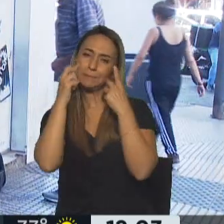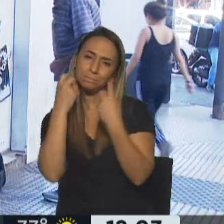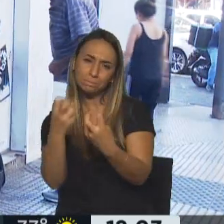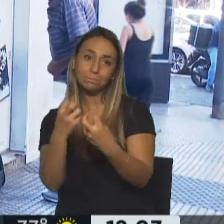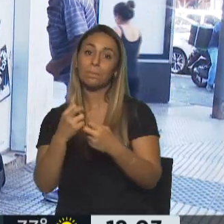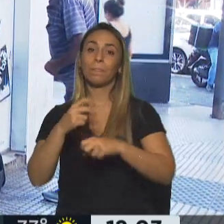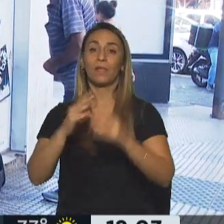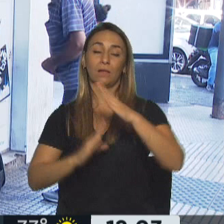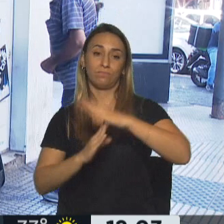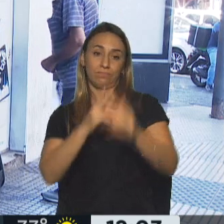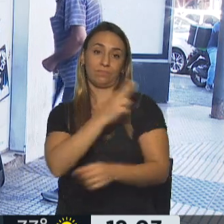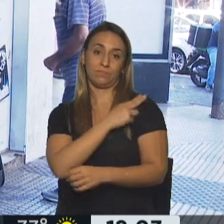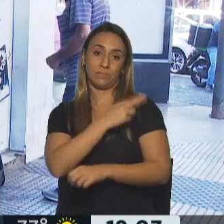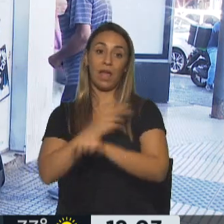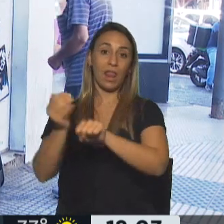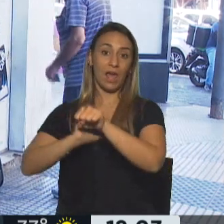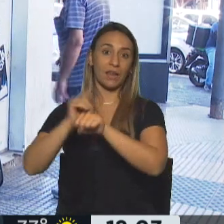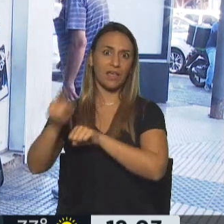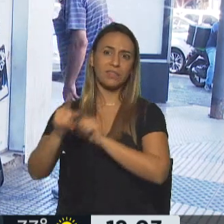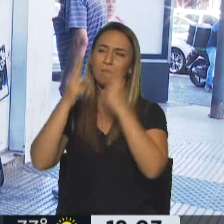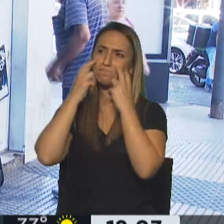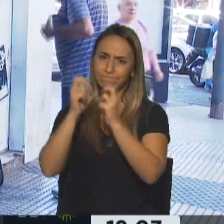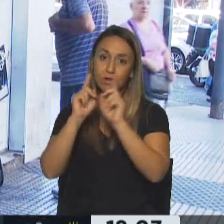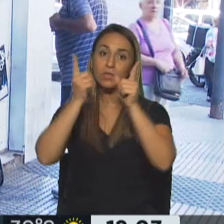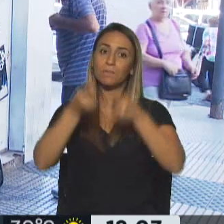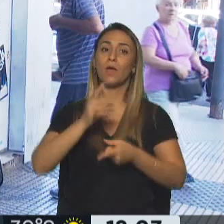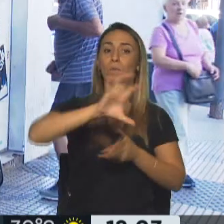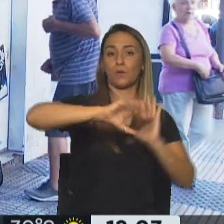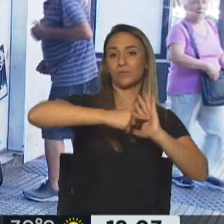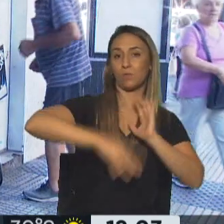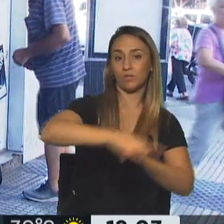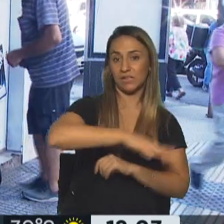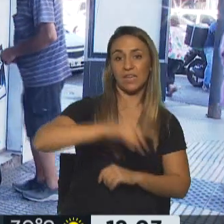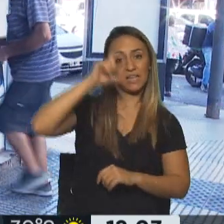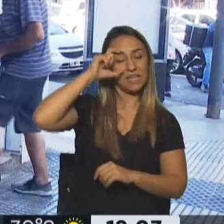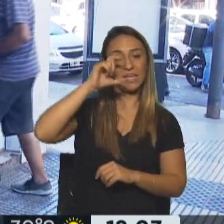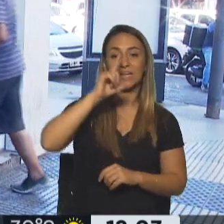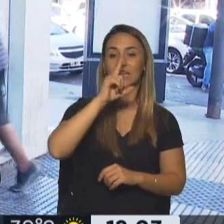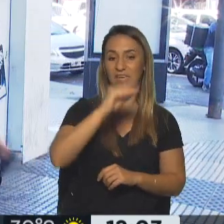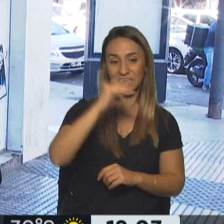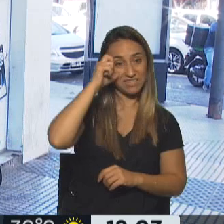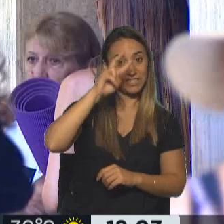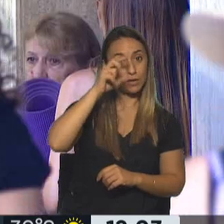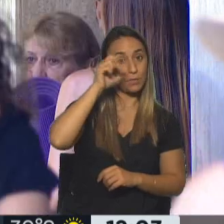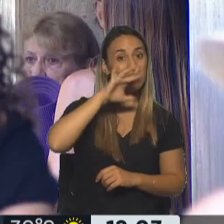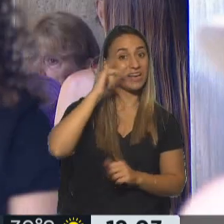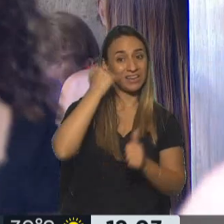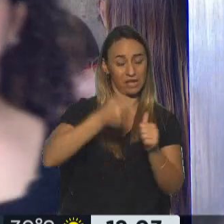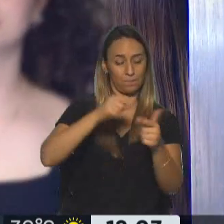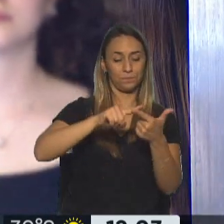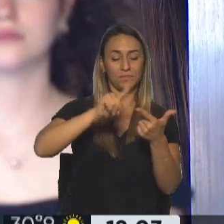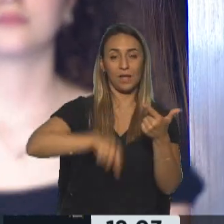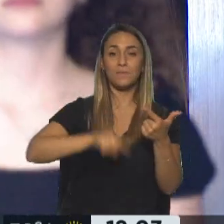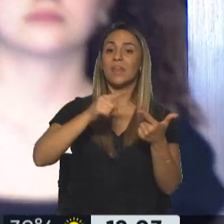jefe de gobierno porteño Horacio Rodríguez Larreta, pero también en la provincia de Buenos Aires, Esteban Echeverría y la intendenta Mayra Mendoza